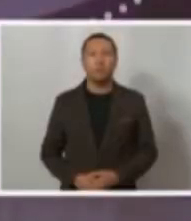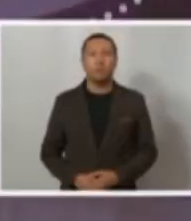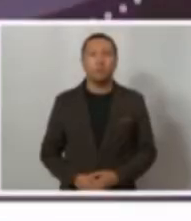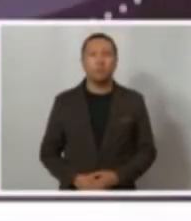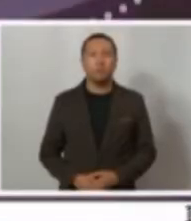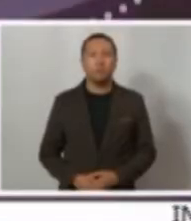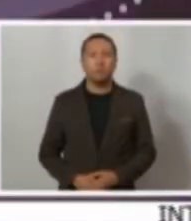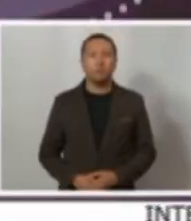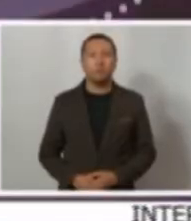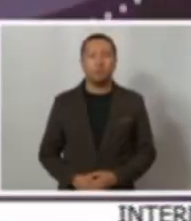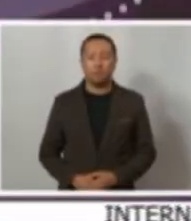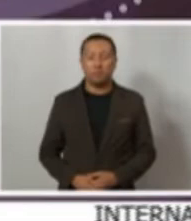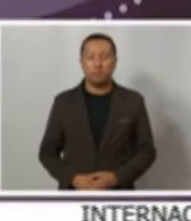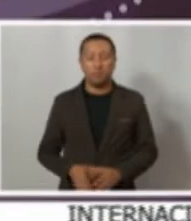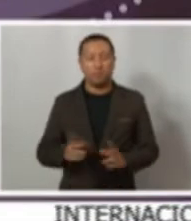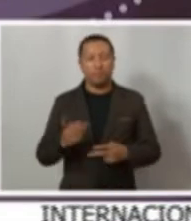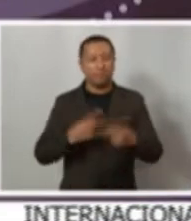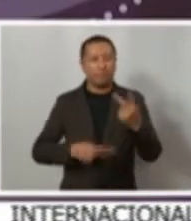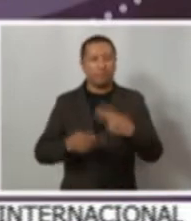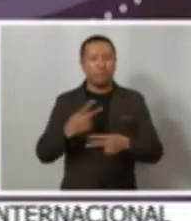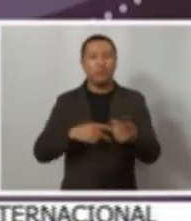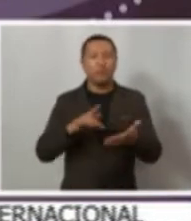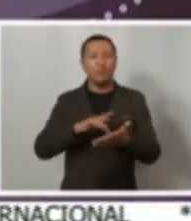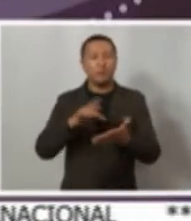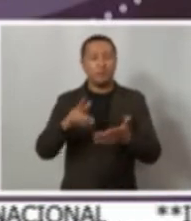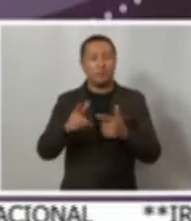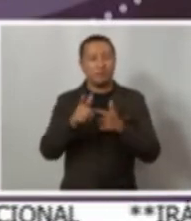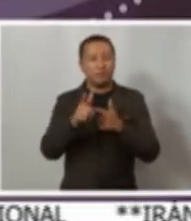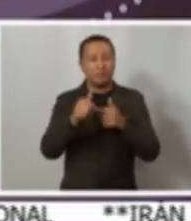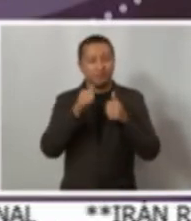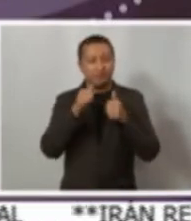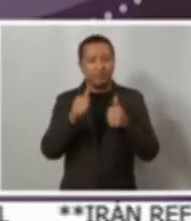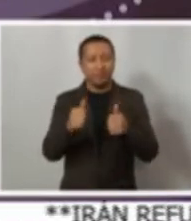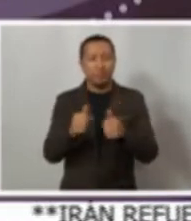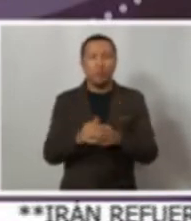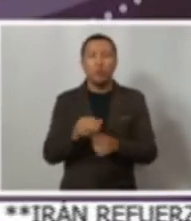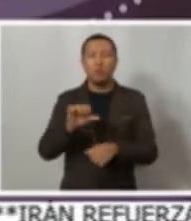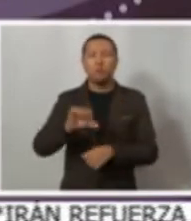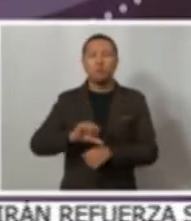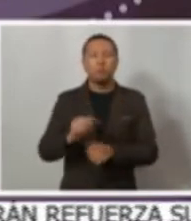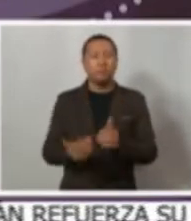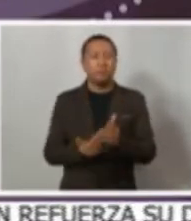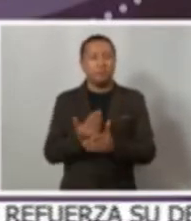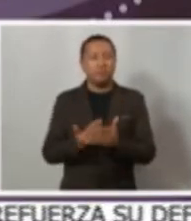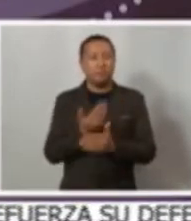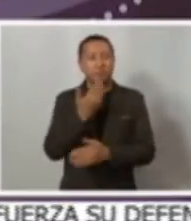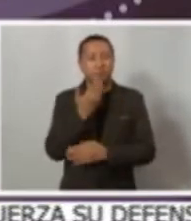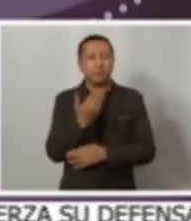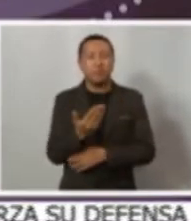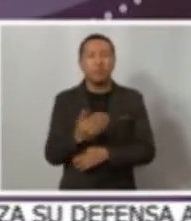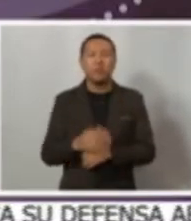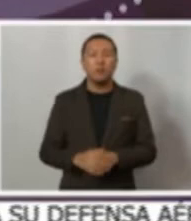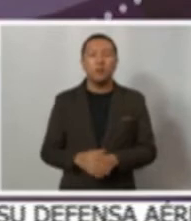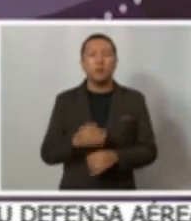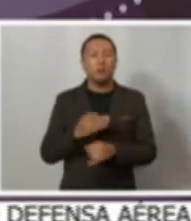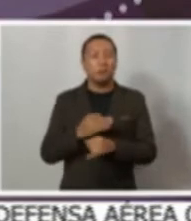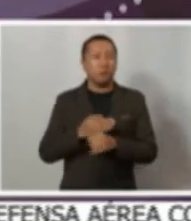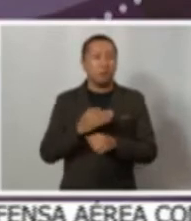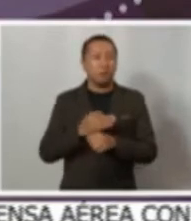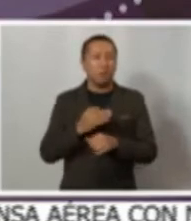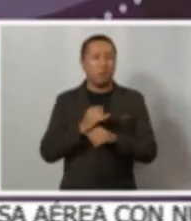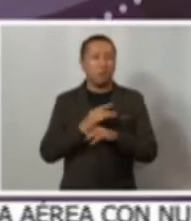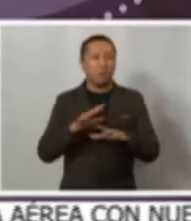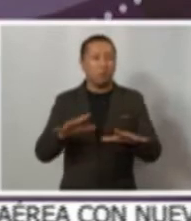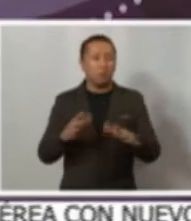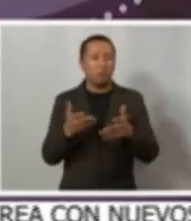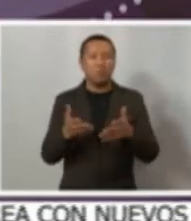Ya estamos de regreso. Gracias por continuar con nosotros esta mañana. Le estoy dando pues algunos pormenores que van surgiendo de las